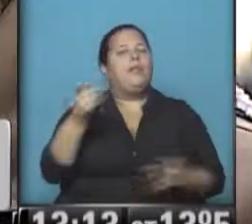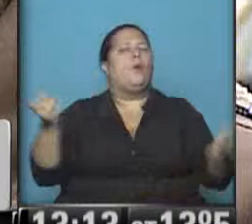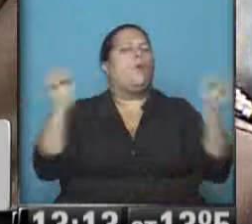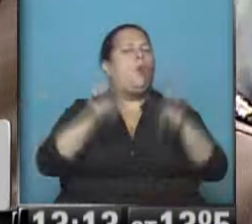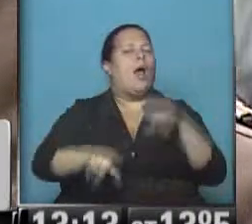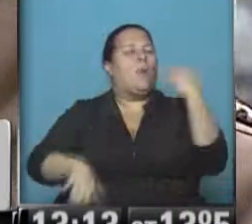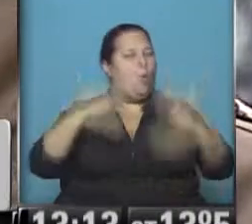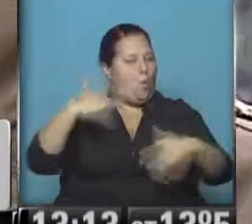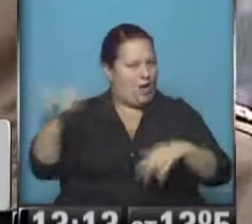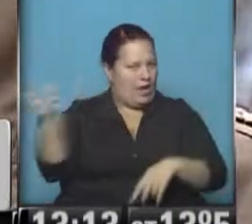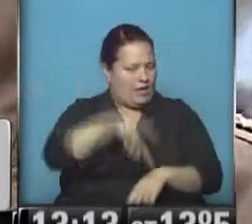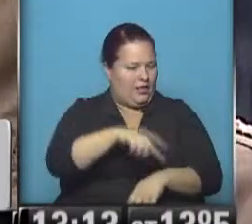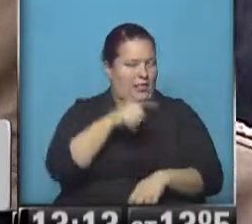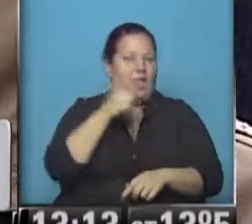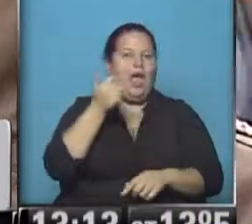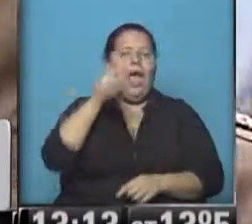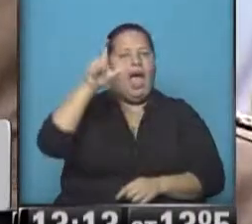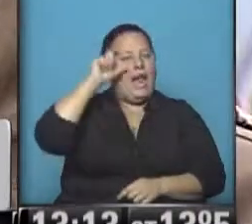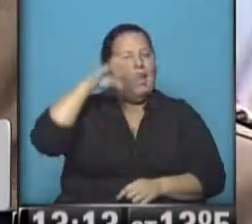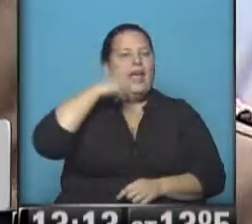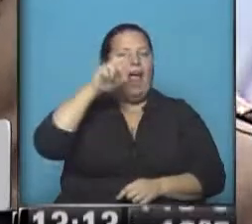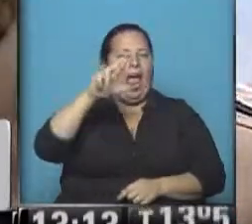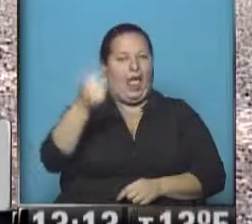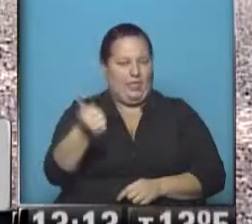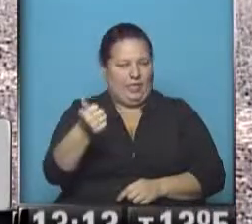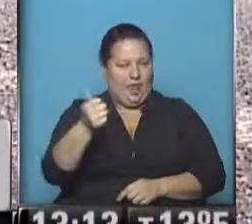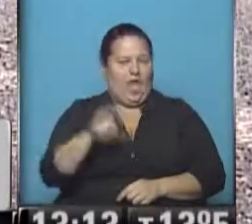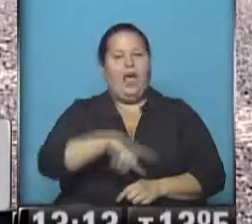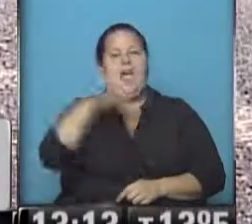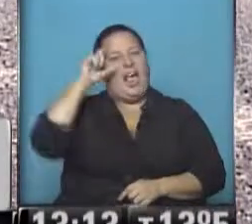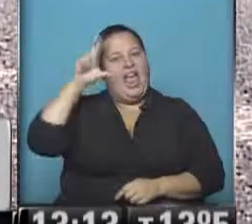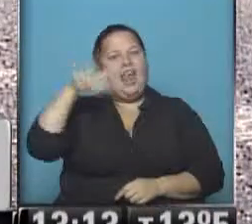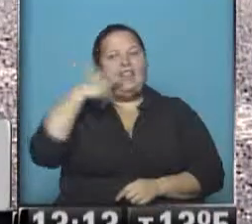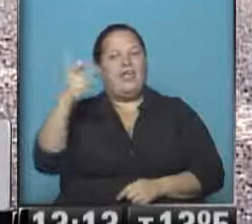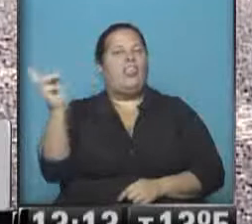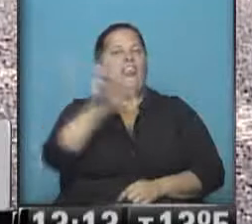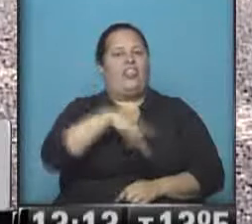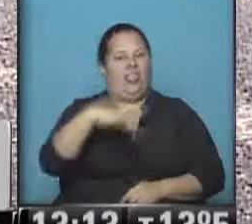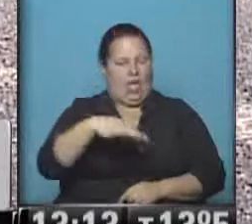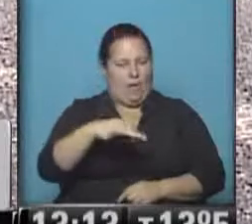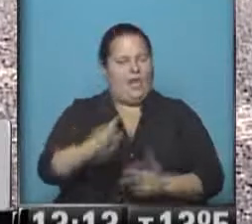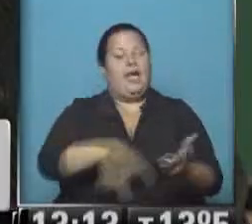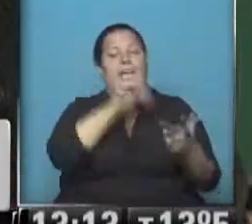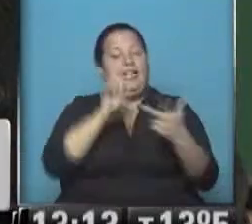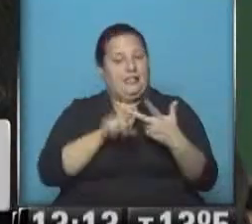restitución de Alejandra y de Elsa. Y el tercer